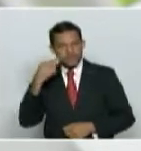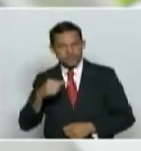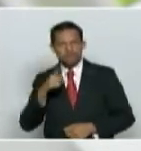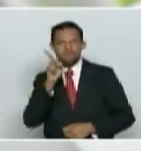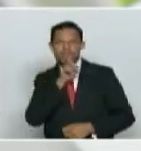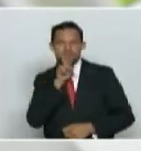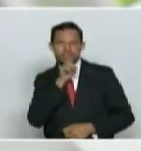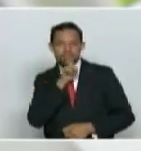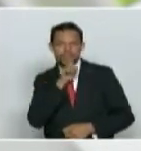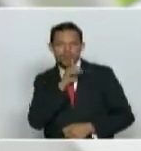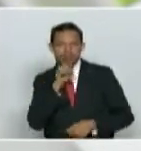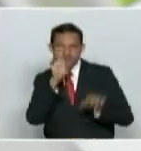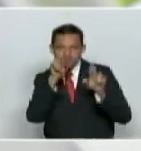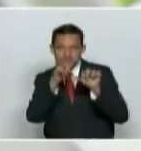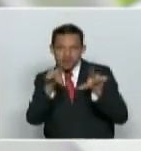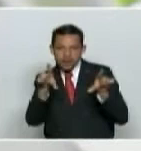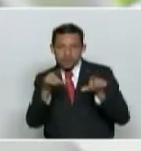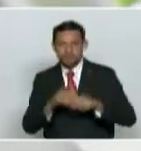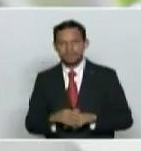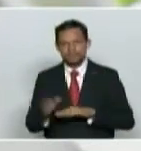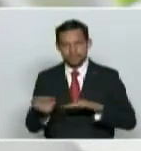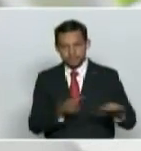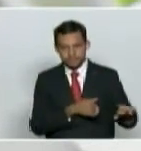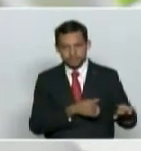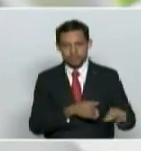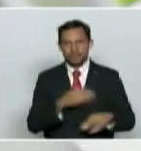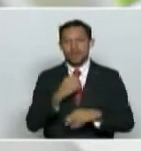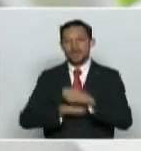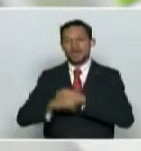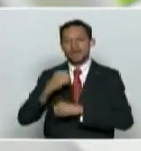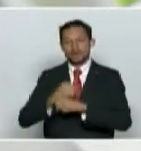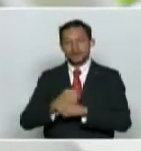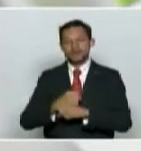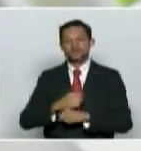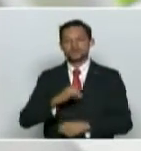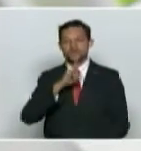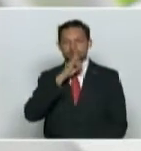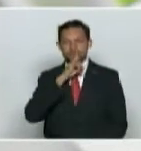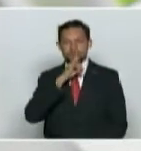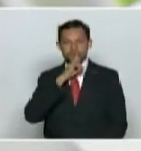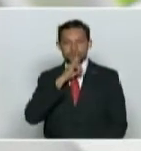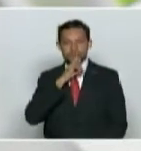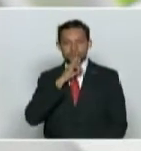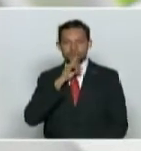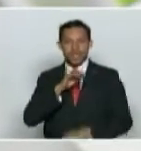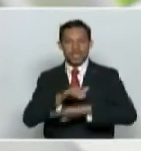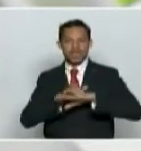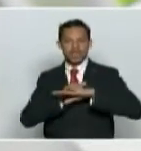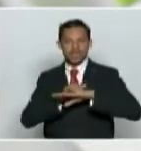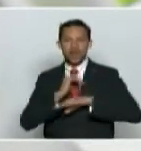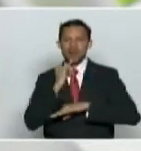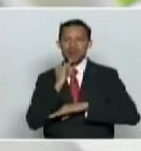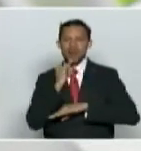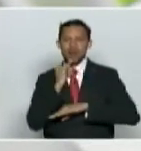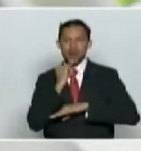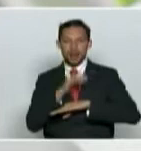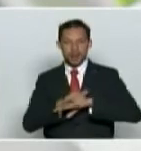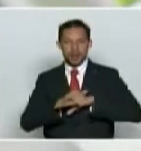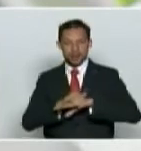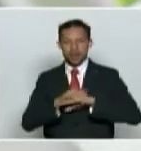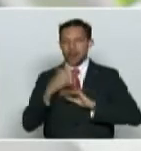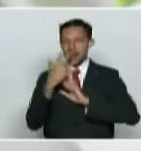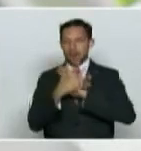mentiras que se esconden detrás de la red. Pues el año pasado tuve la oportunidad de viajar a Estados Unidos y perfeccionar mi idioma. Estuve allá